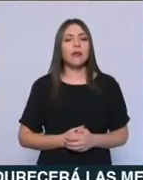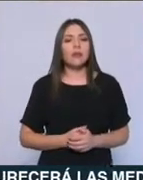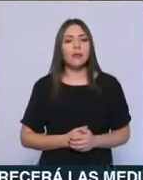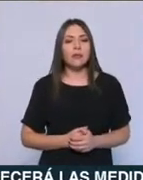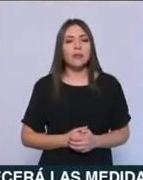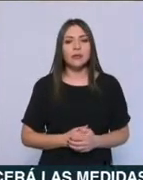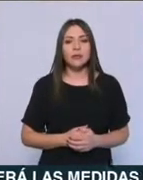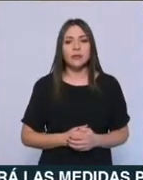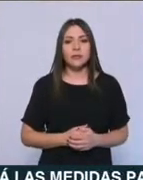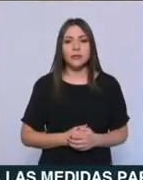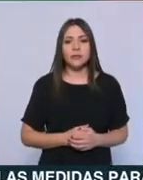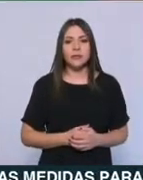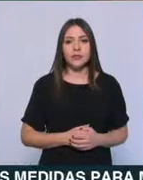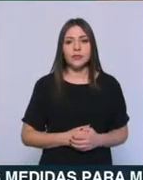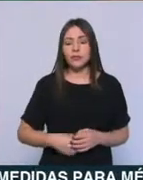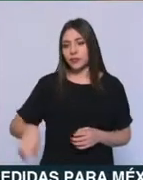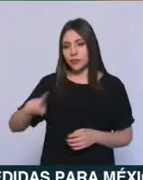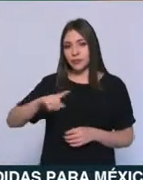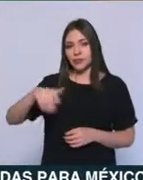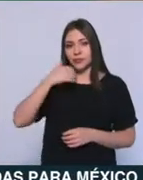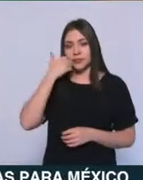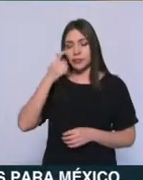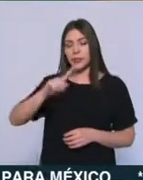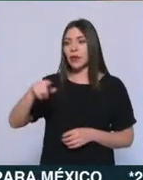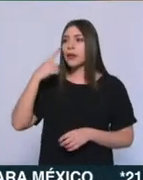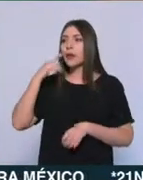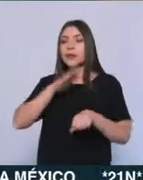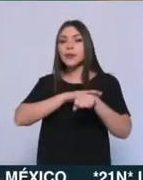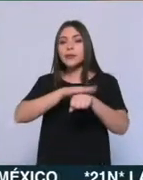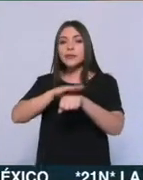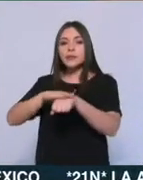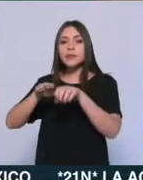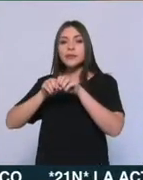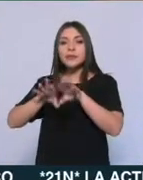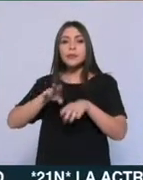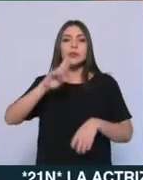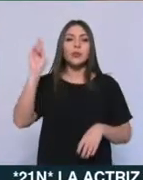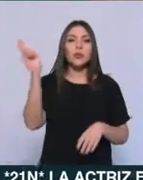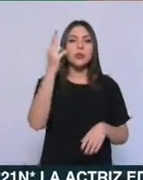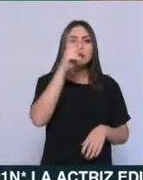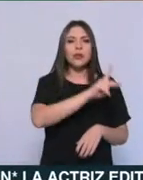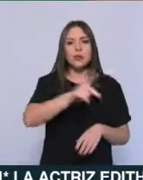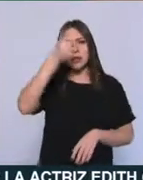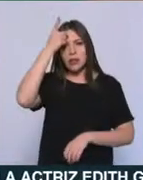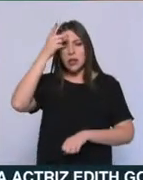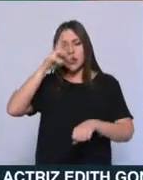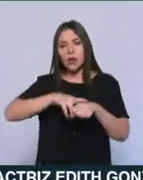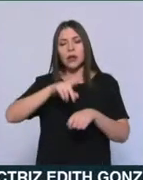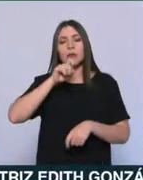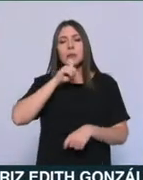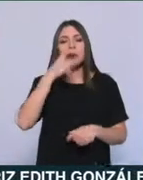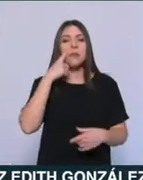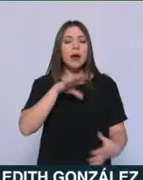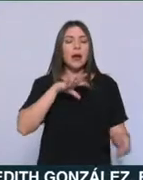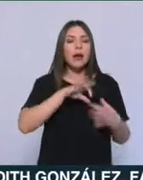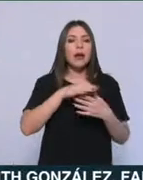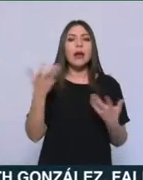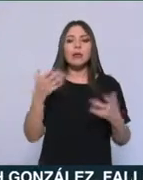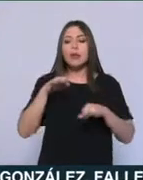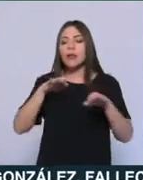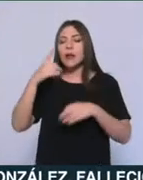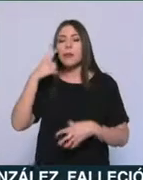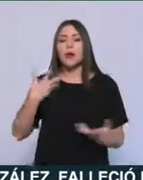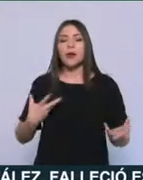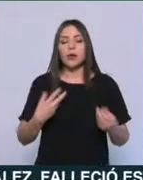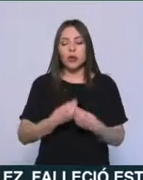los rectores y directores de universidades privadas para coordinar las acciones de vigilancia con el gobierno capitalino. Sheinbaum Pardo resaltó